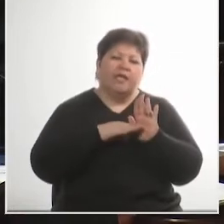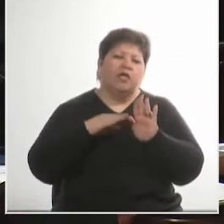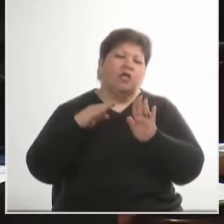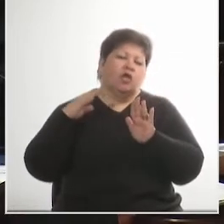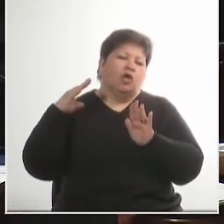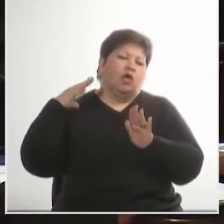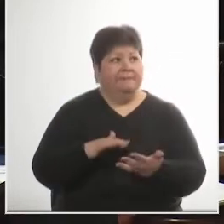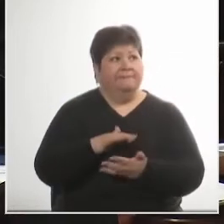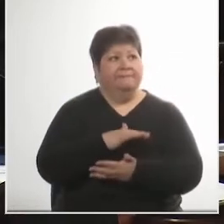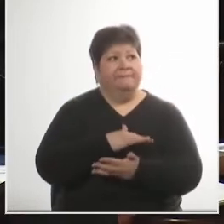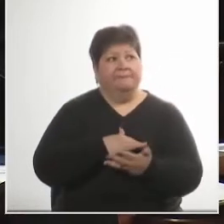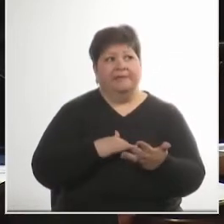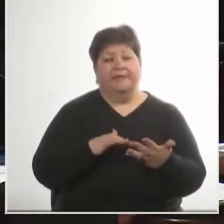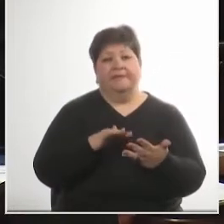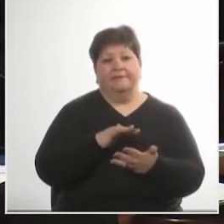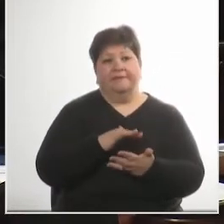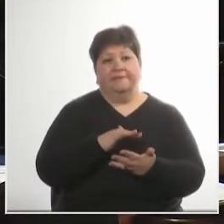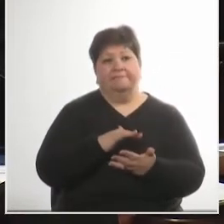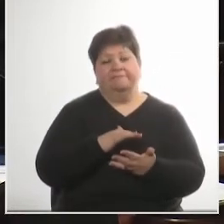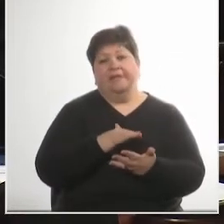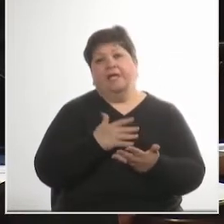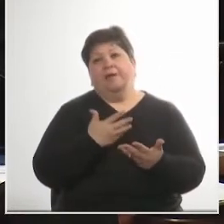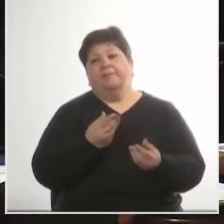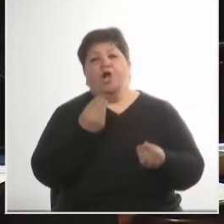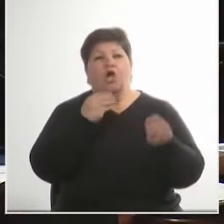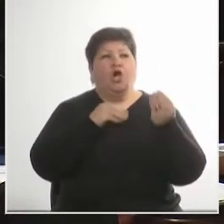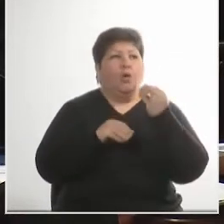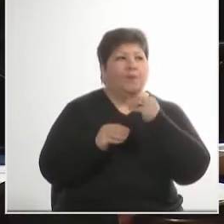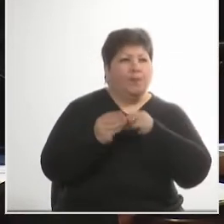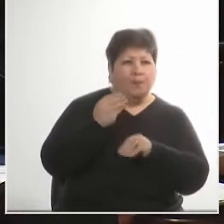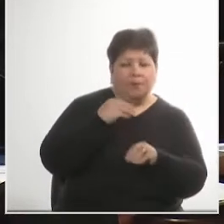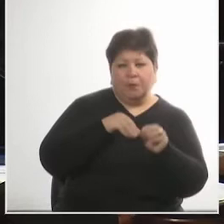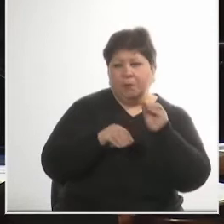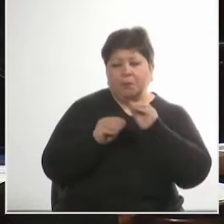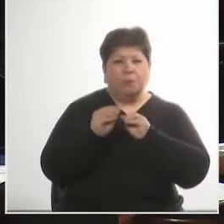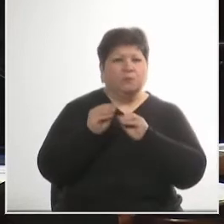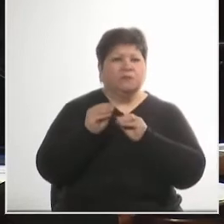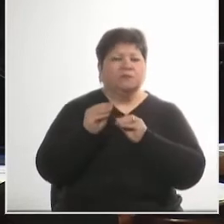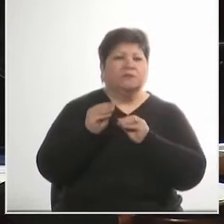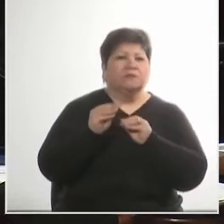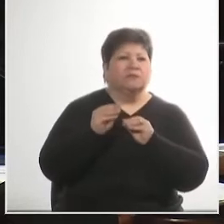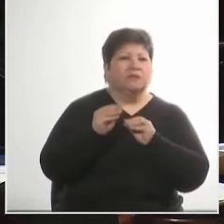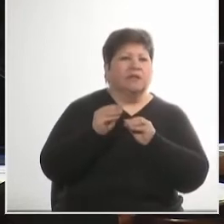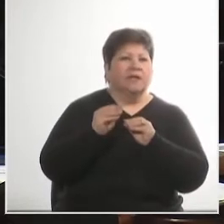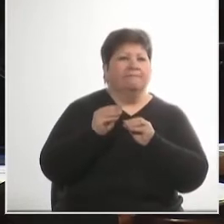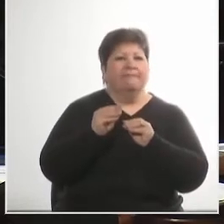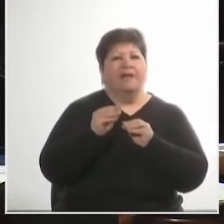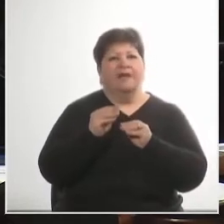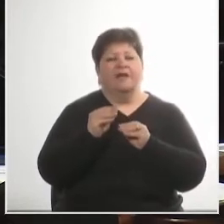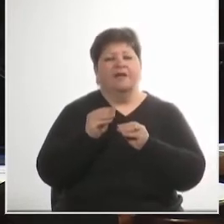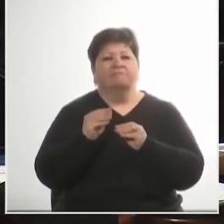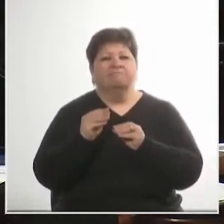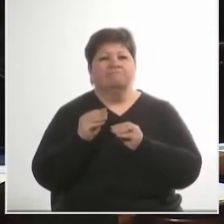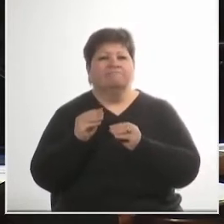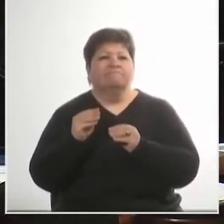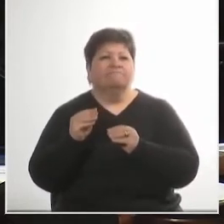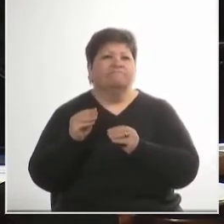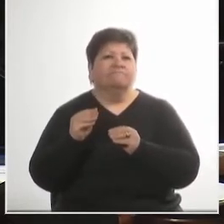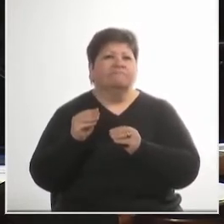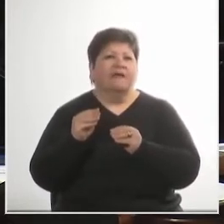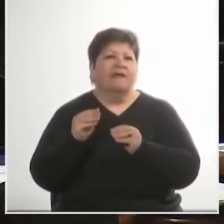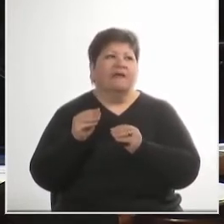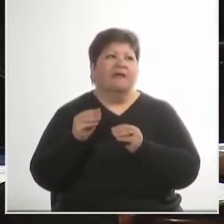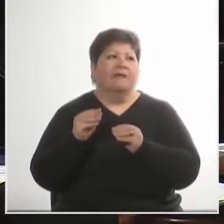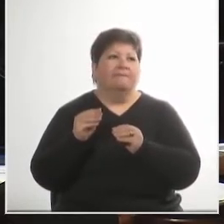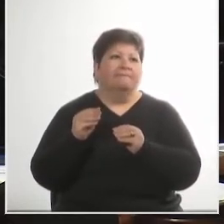internacional, imponer en el comercio internacional barreras no arancelarias.